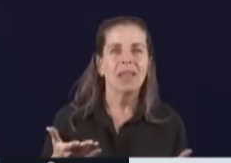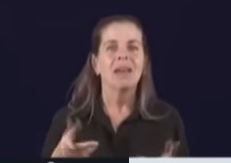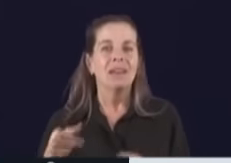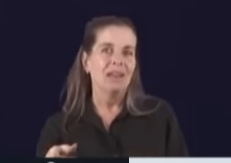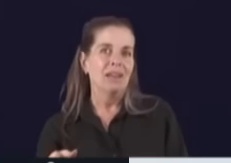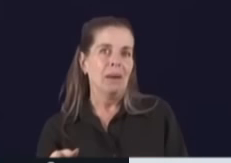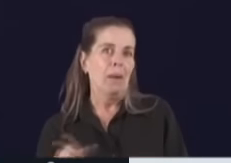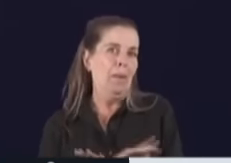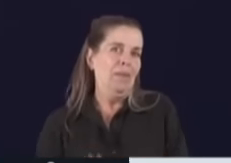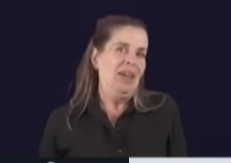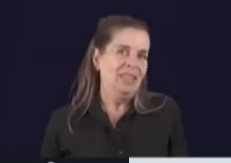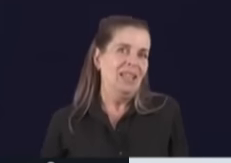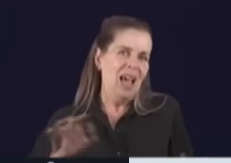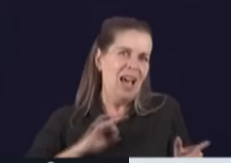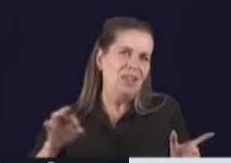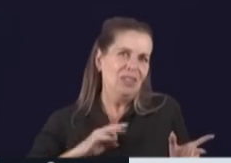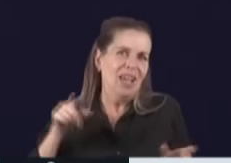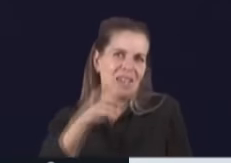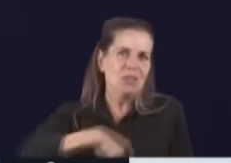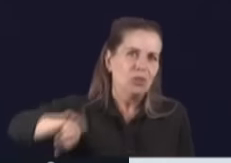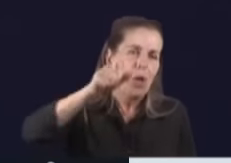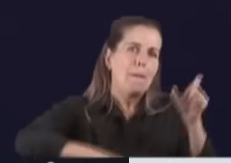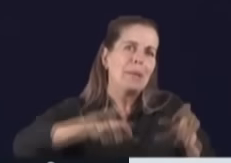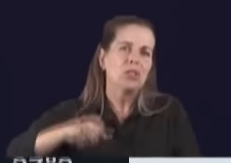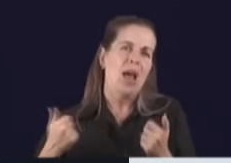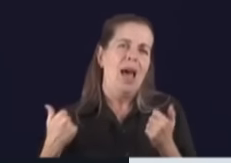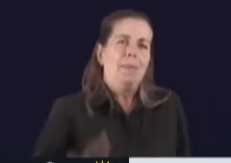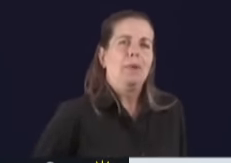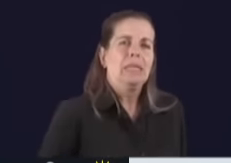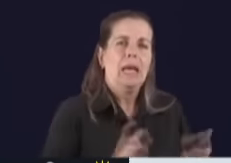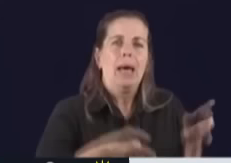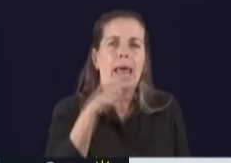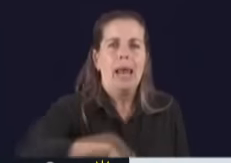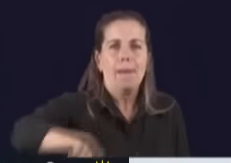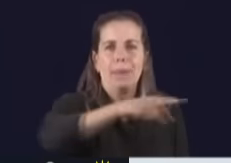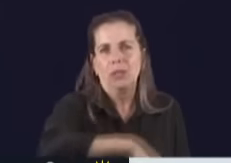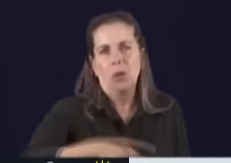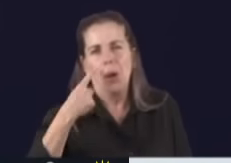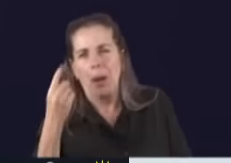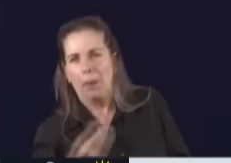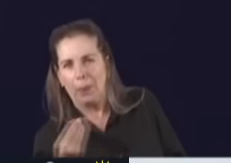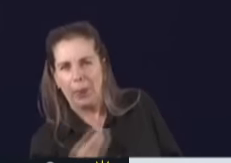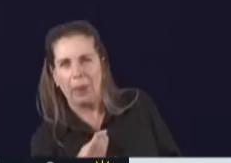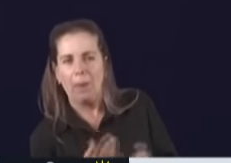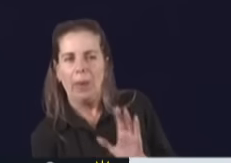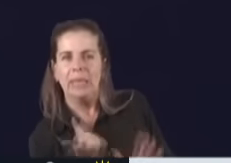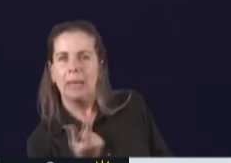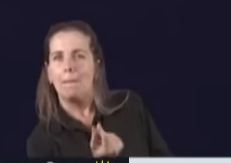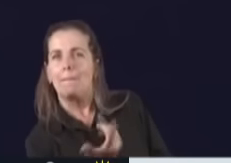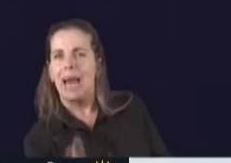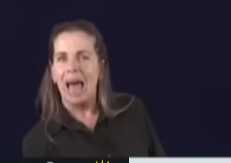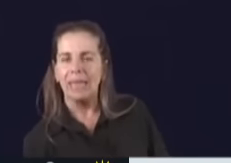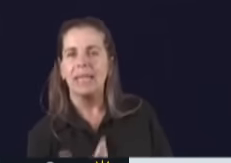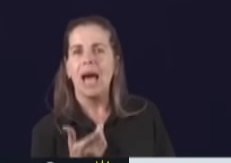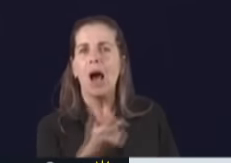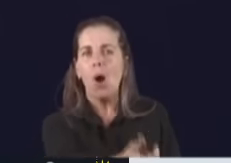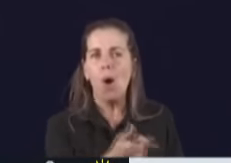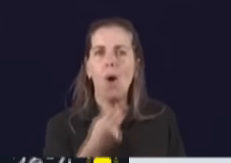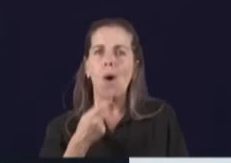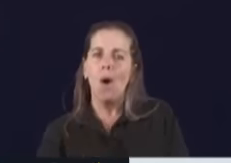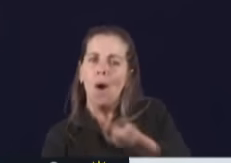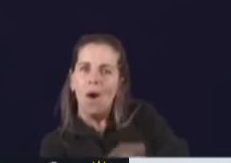que tantos años gozaron los gerentes de la pobreza, porque no solo destruyeron el país, sino que además le sacaban un plato de comida a los